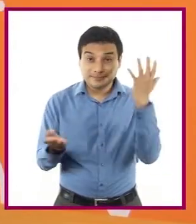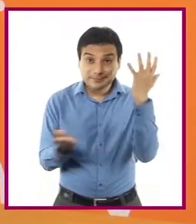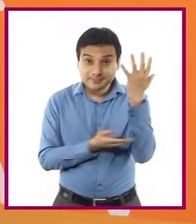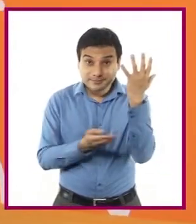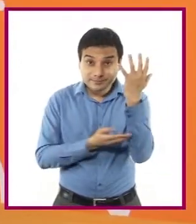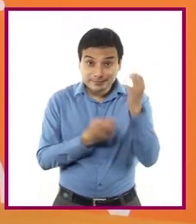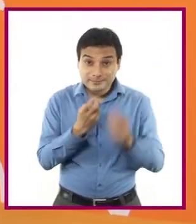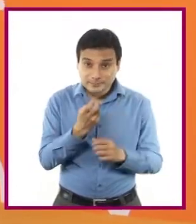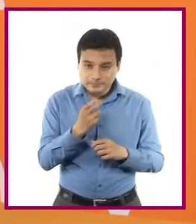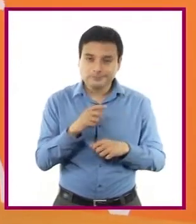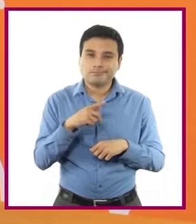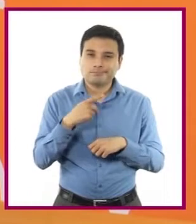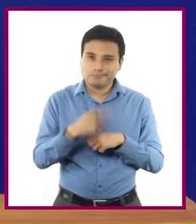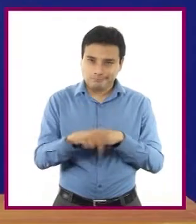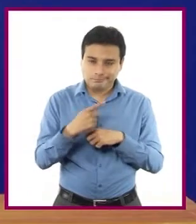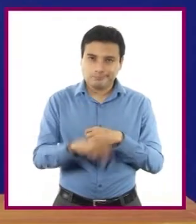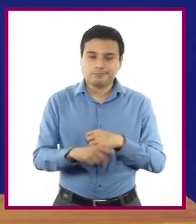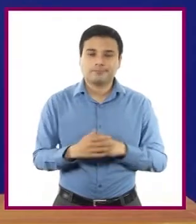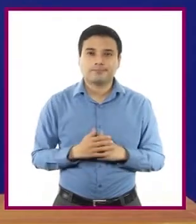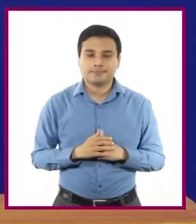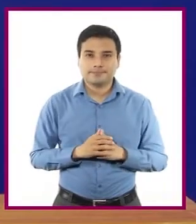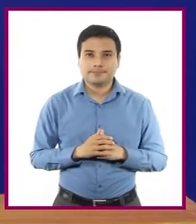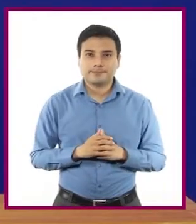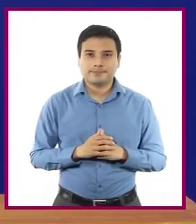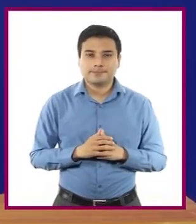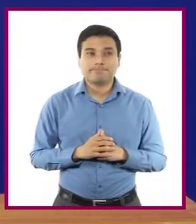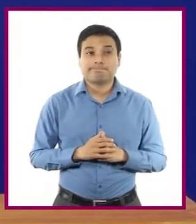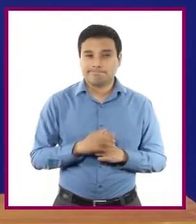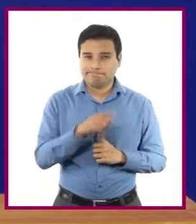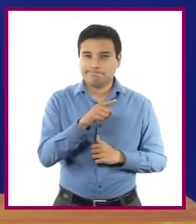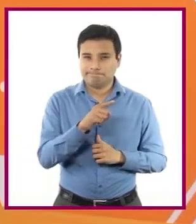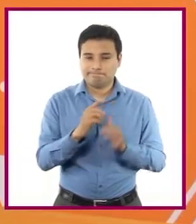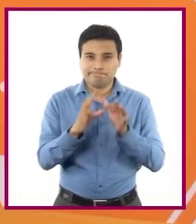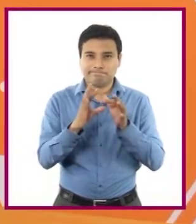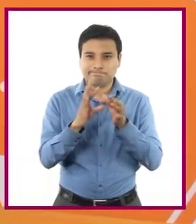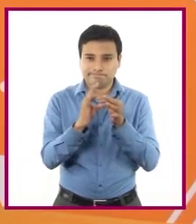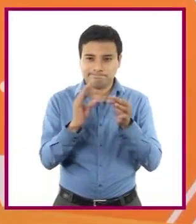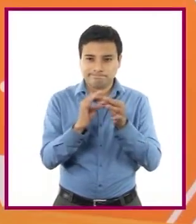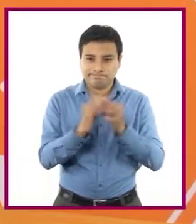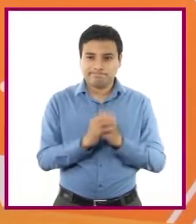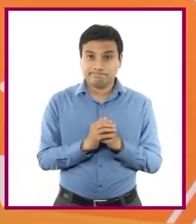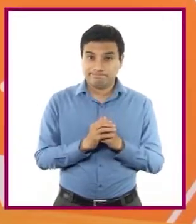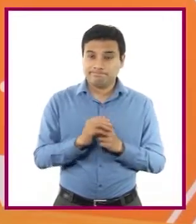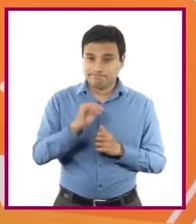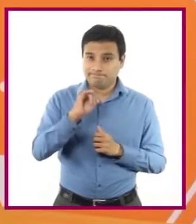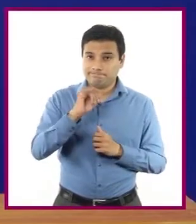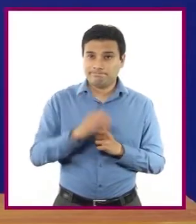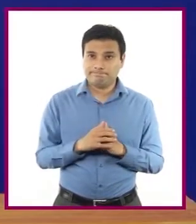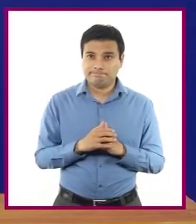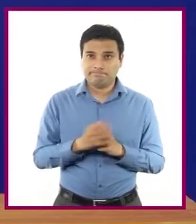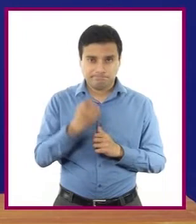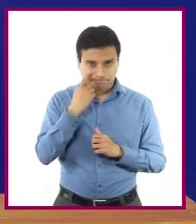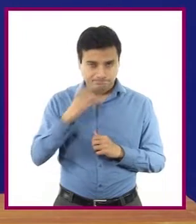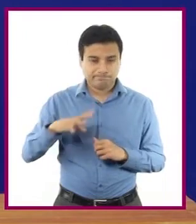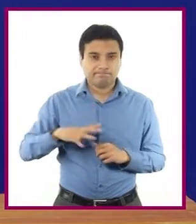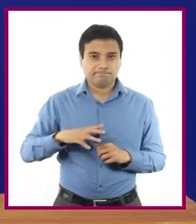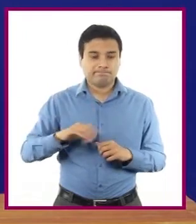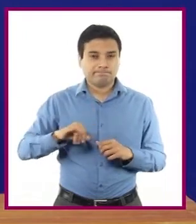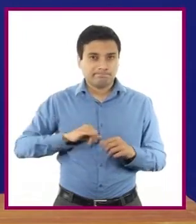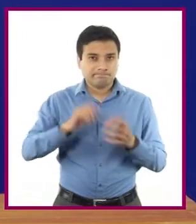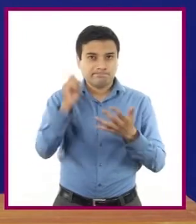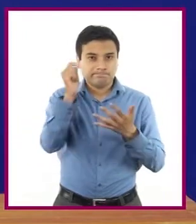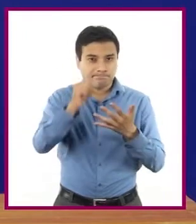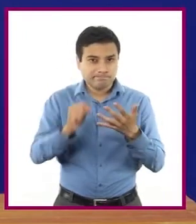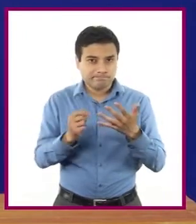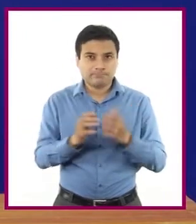que es una de sus principales amenazas. Como mencionas, existen varios puntos que podríamos rescatar, como los